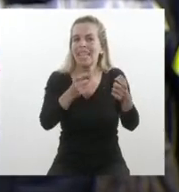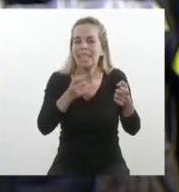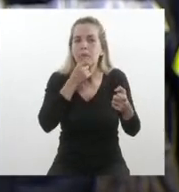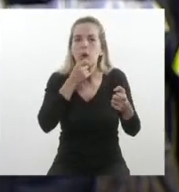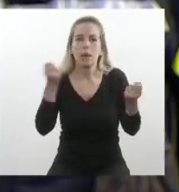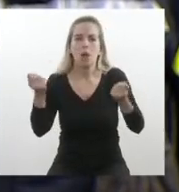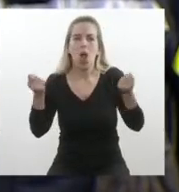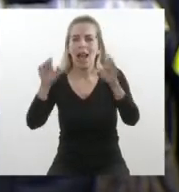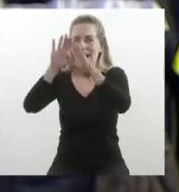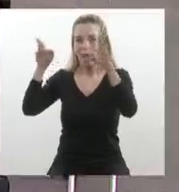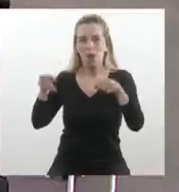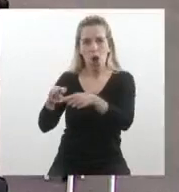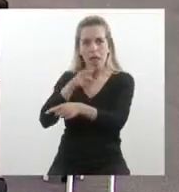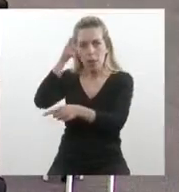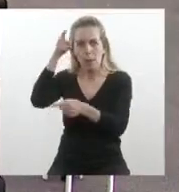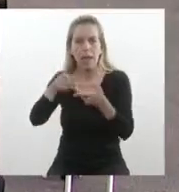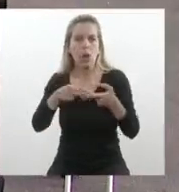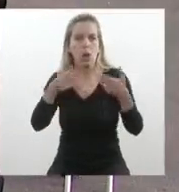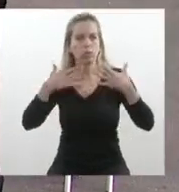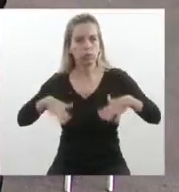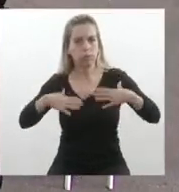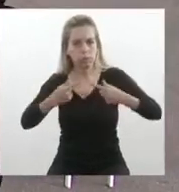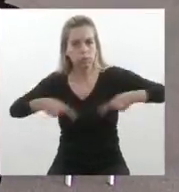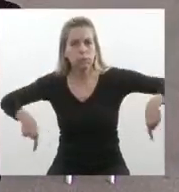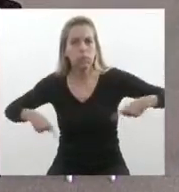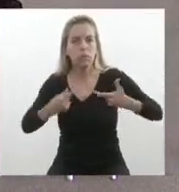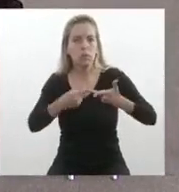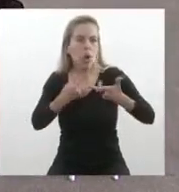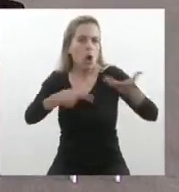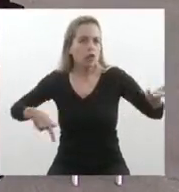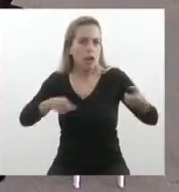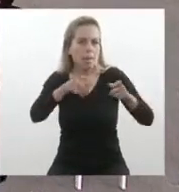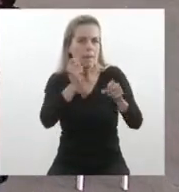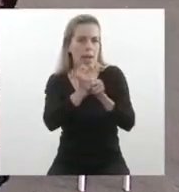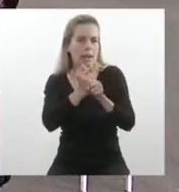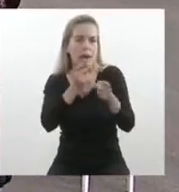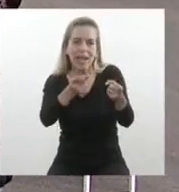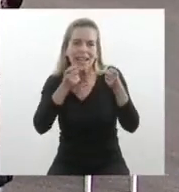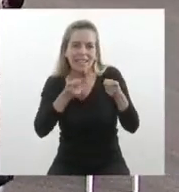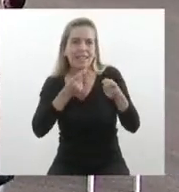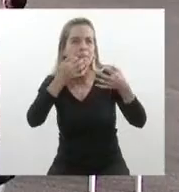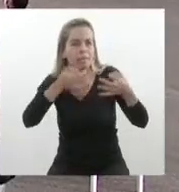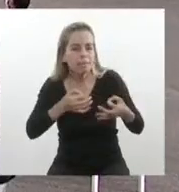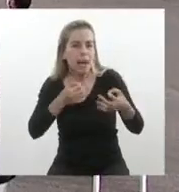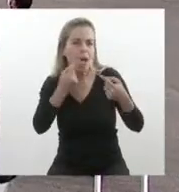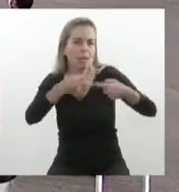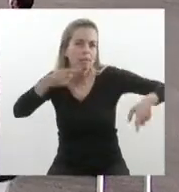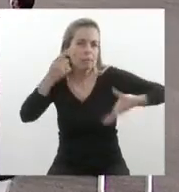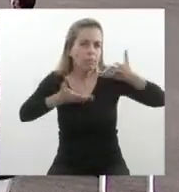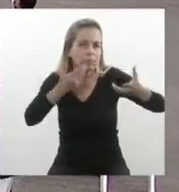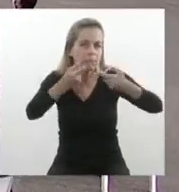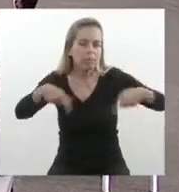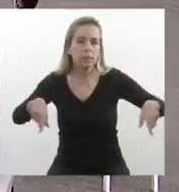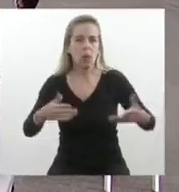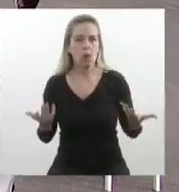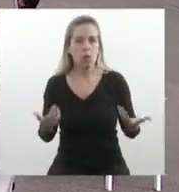camiones de esta naturaleza, equipos de esta naturaleza, instrumentos que necesitan para poder cumplir sus cometidos.